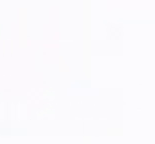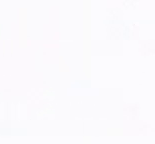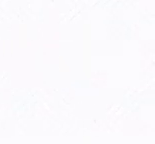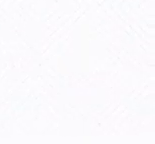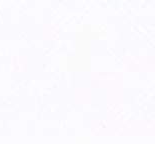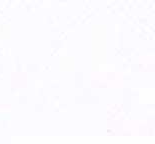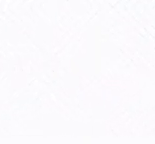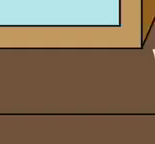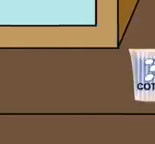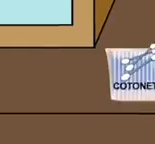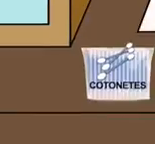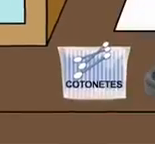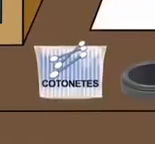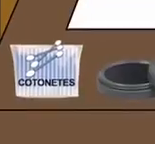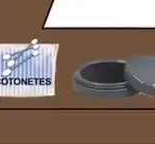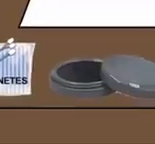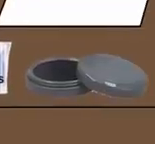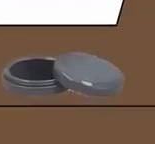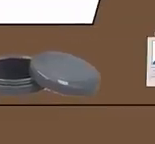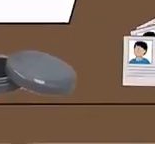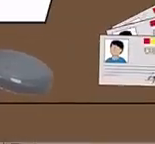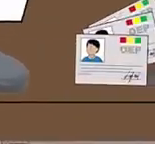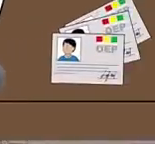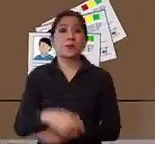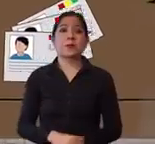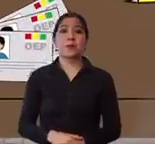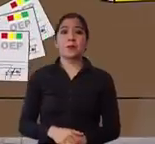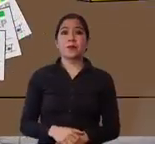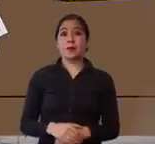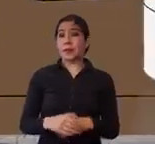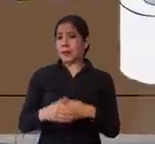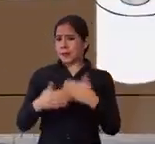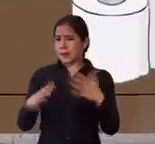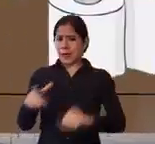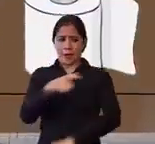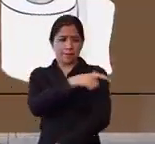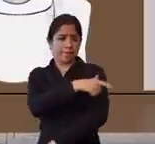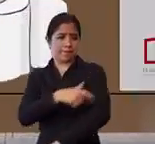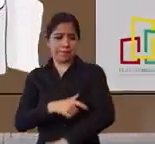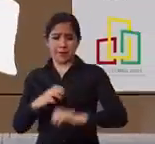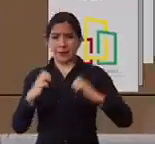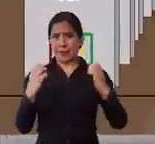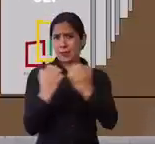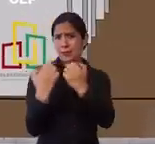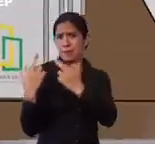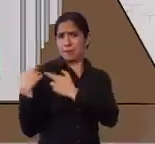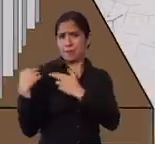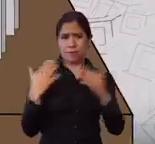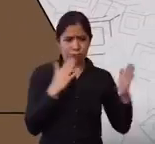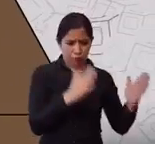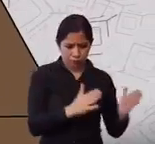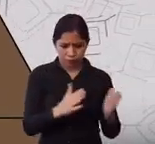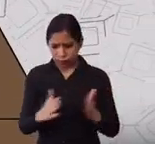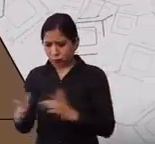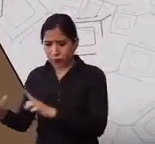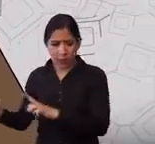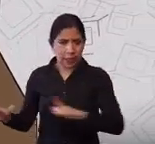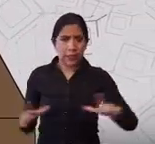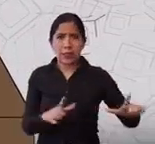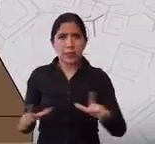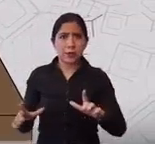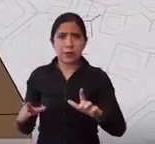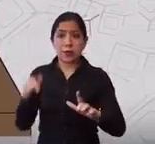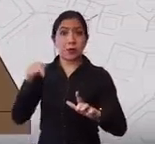Para estas elecciones, luego de haber instalado la mesa de sufragio y de estar listos para el día